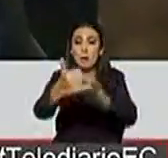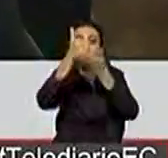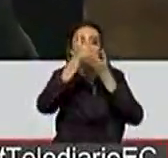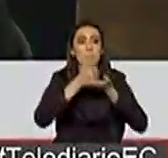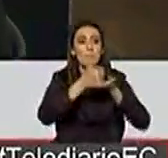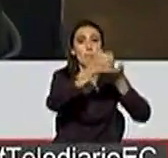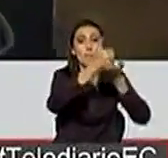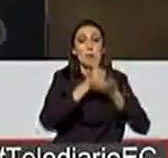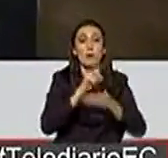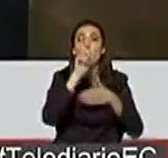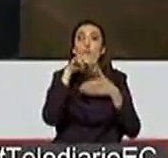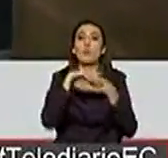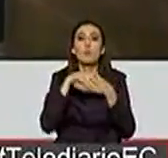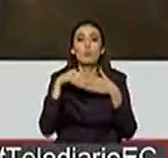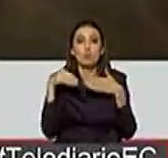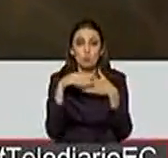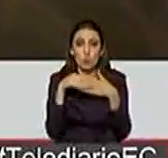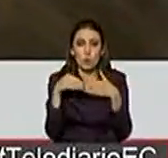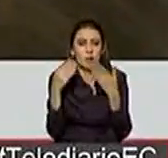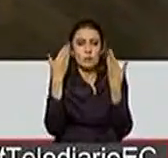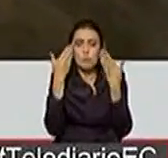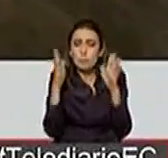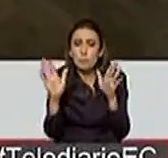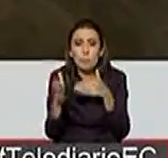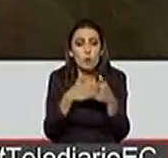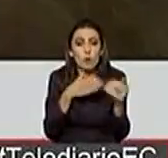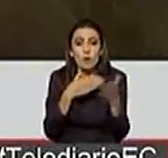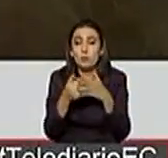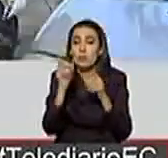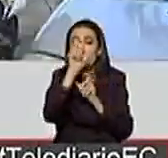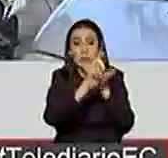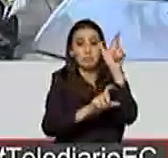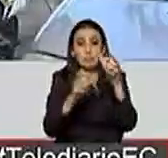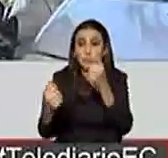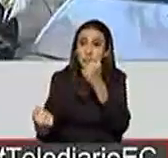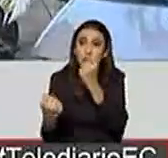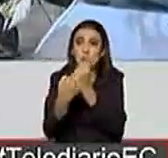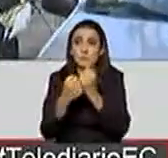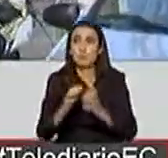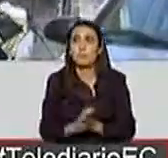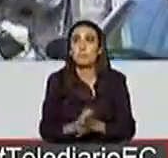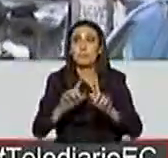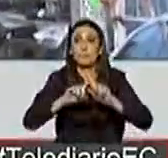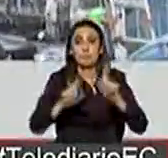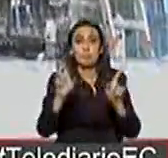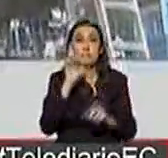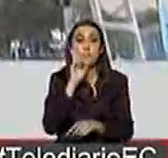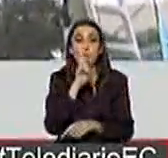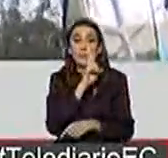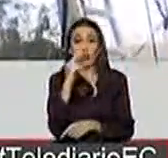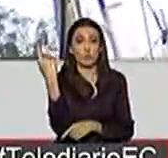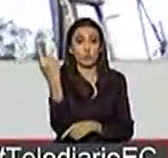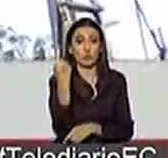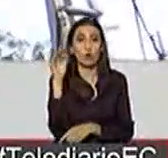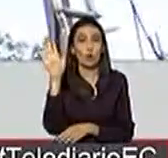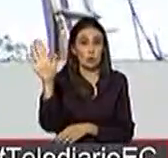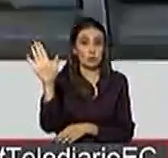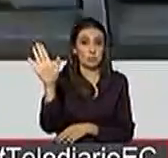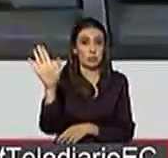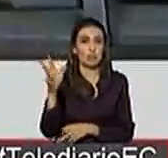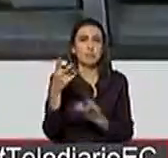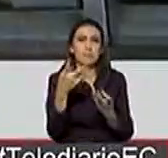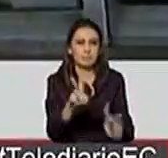aunque sea con un dólar yo sé que la gente es humana en la gente nos ayuda pero el local de vladimir y saskia no fue el único que sufrió saqueos